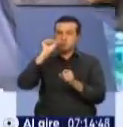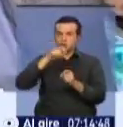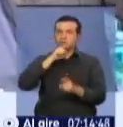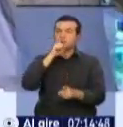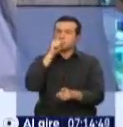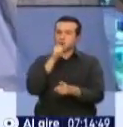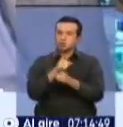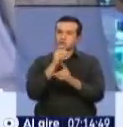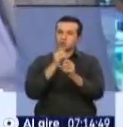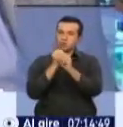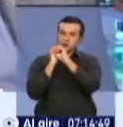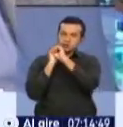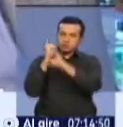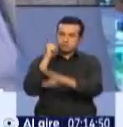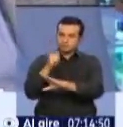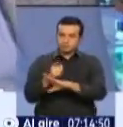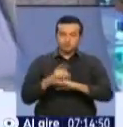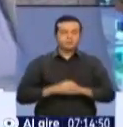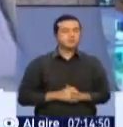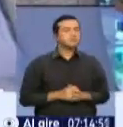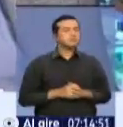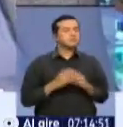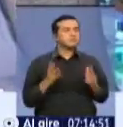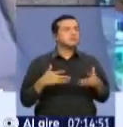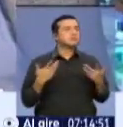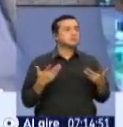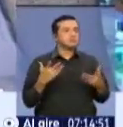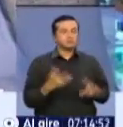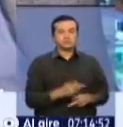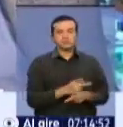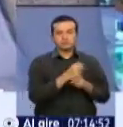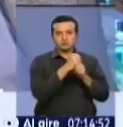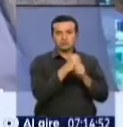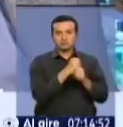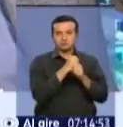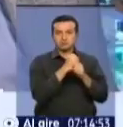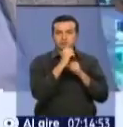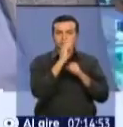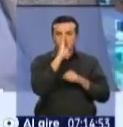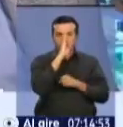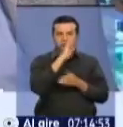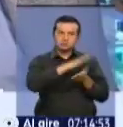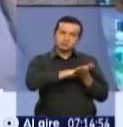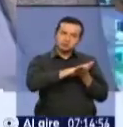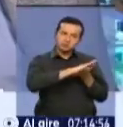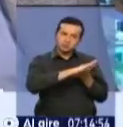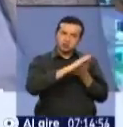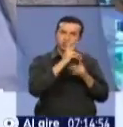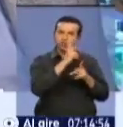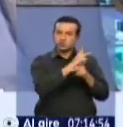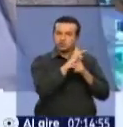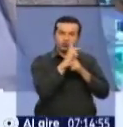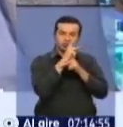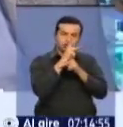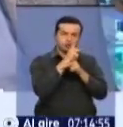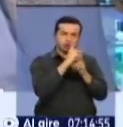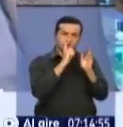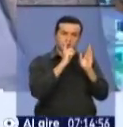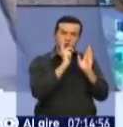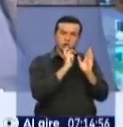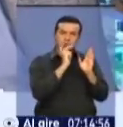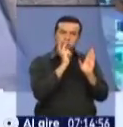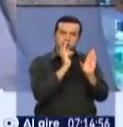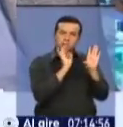vincule y obligue. Ahora, ¿cómo blindar la transparencia de este Consejo de Participación Ciudadana si lo